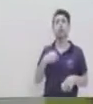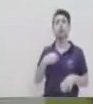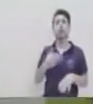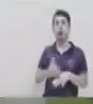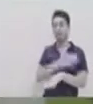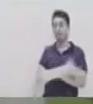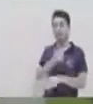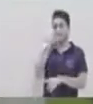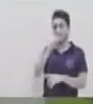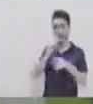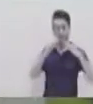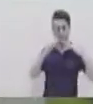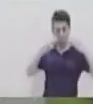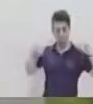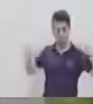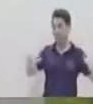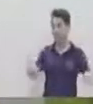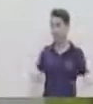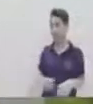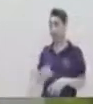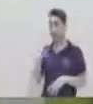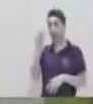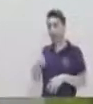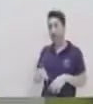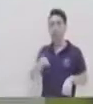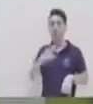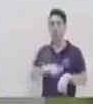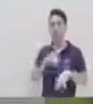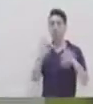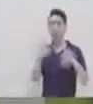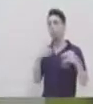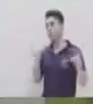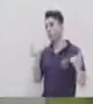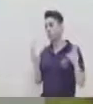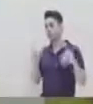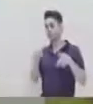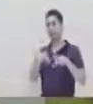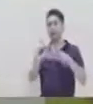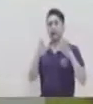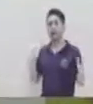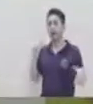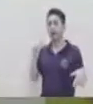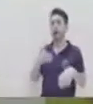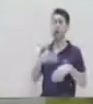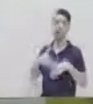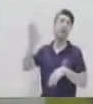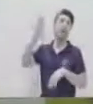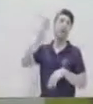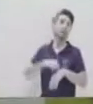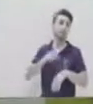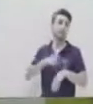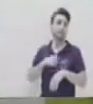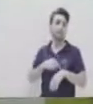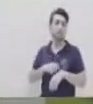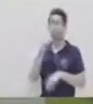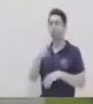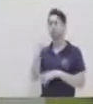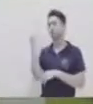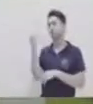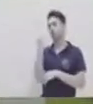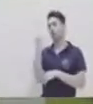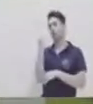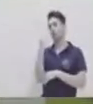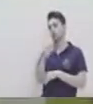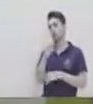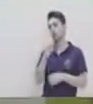en cuarentena, pues era lo más difícil porque era el único espacio que teníamos para poder platicar en familia, ¿verdad? Entonces es muy